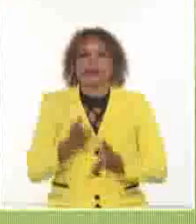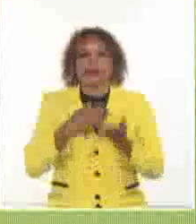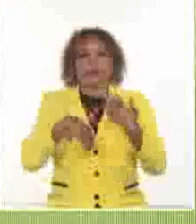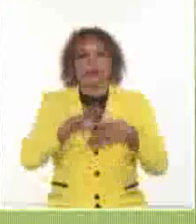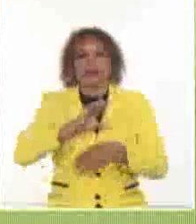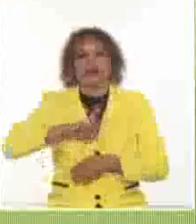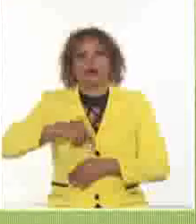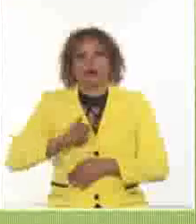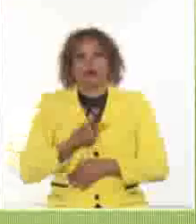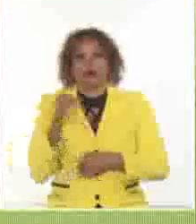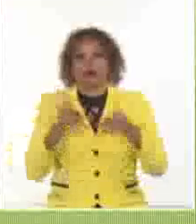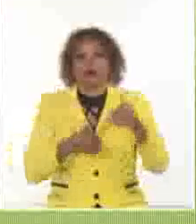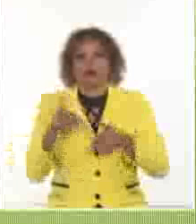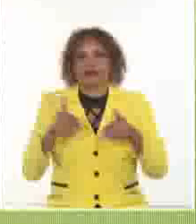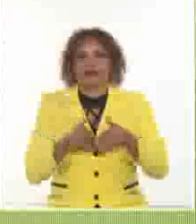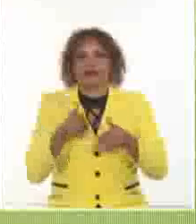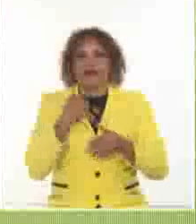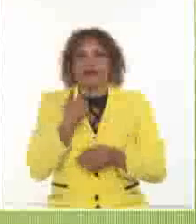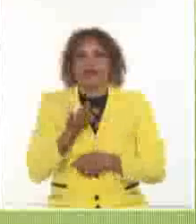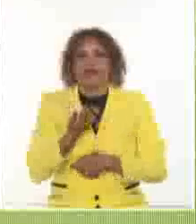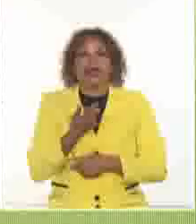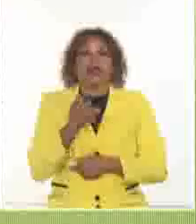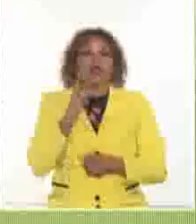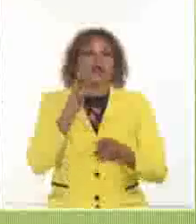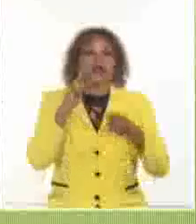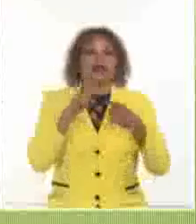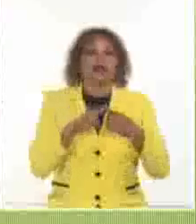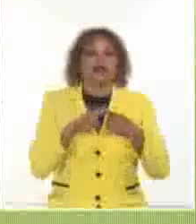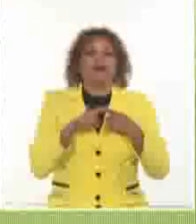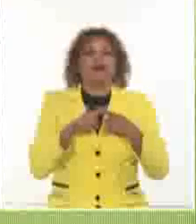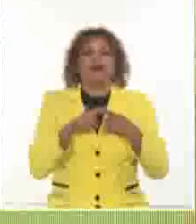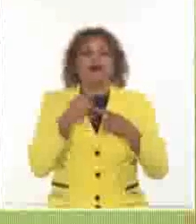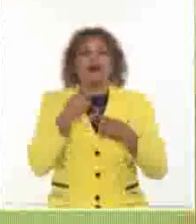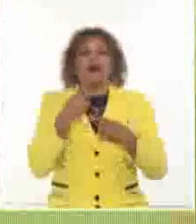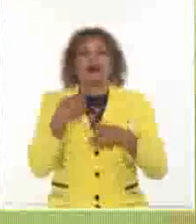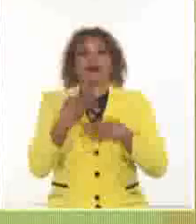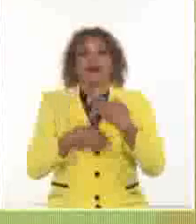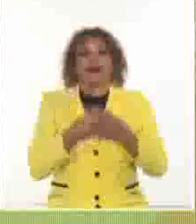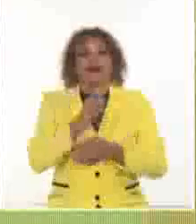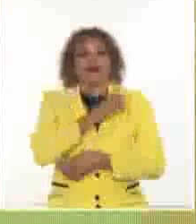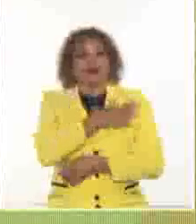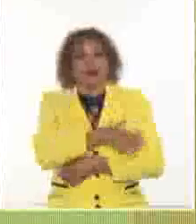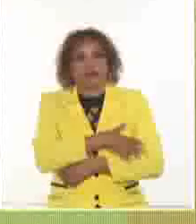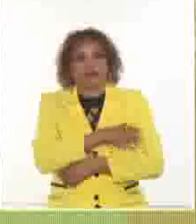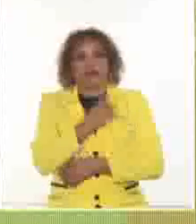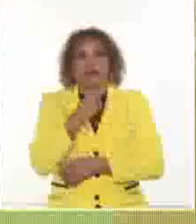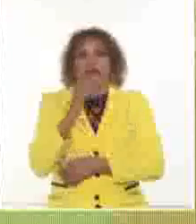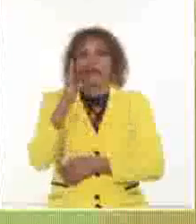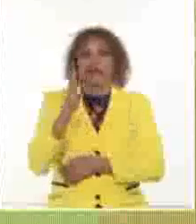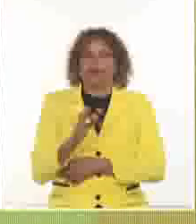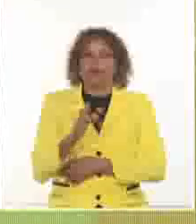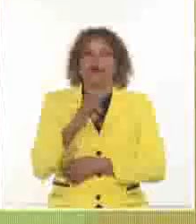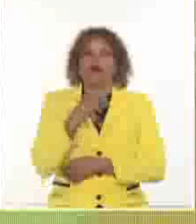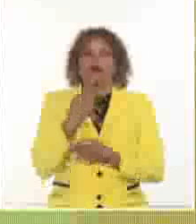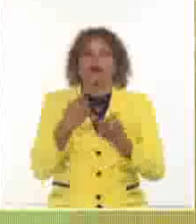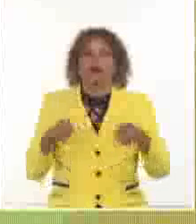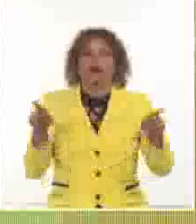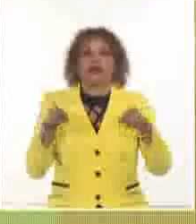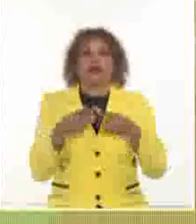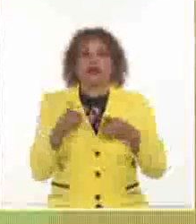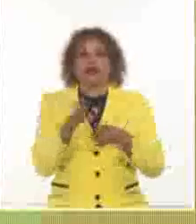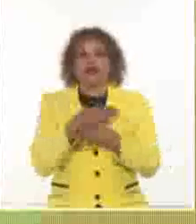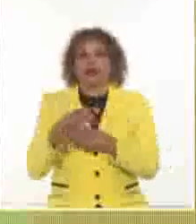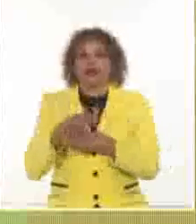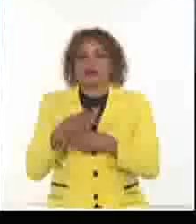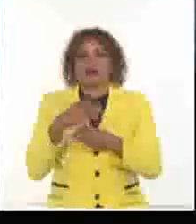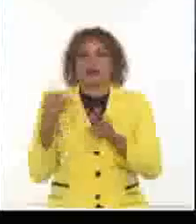estuvo dedicado a la causa del pueblo palestino y fue un canto al respeto, a la diversidad y a la lucha por la paz